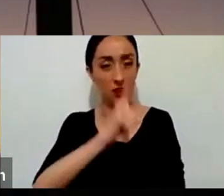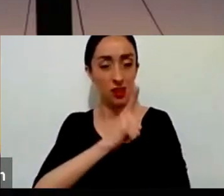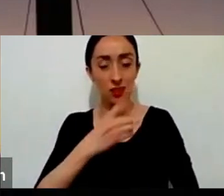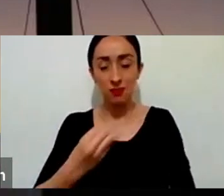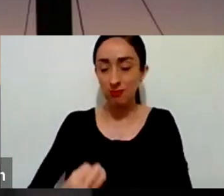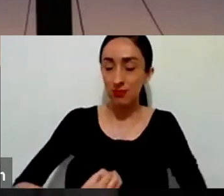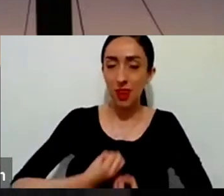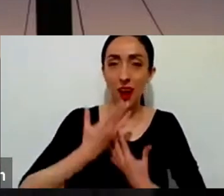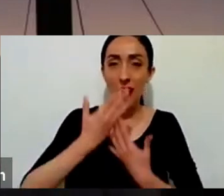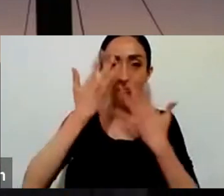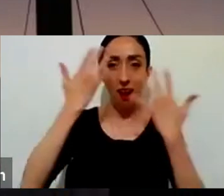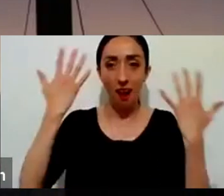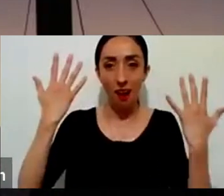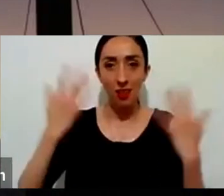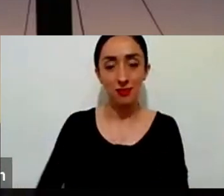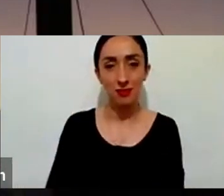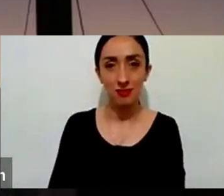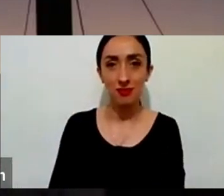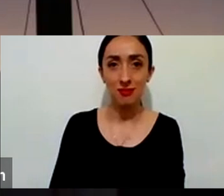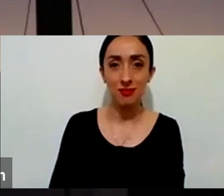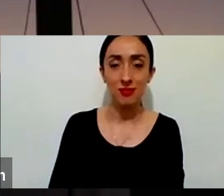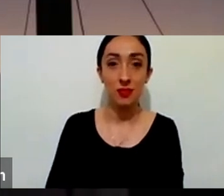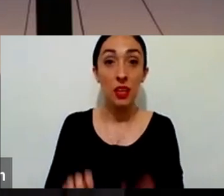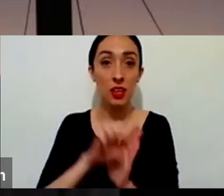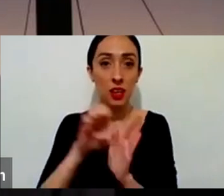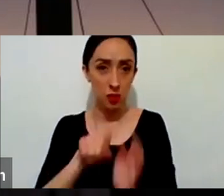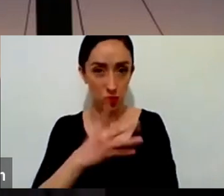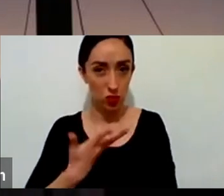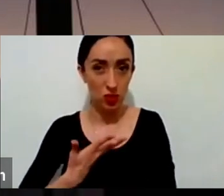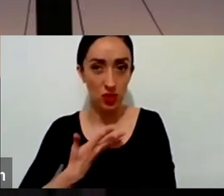Si usted tiene, ¿verdad?, una vela, un fuego,